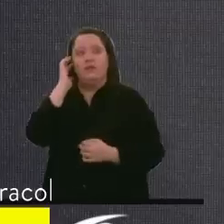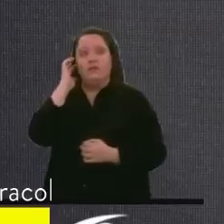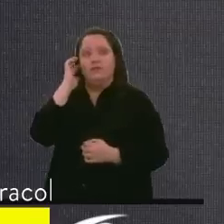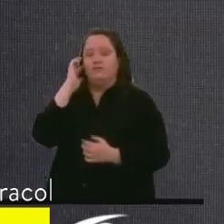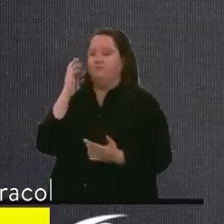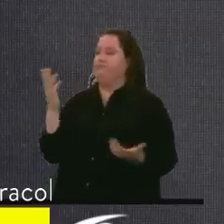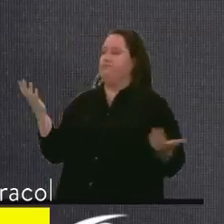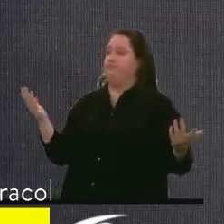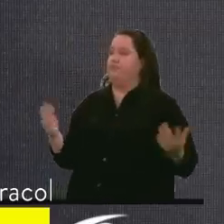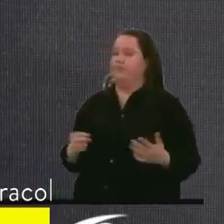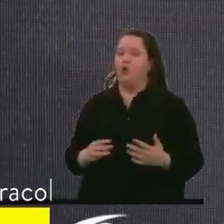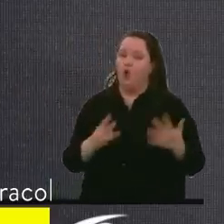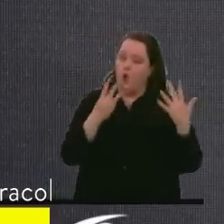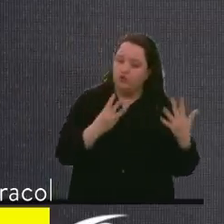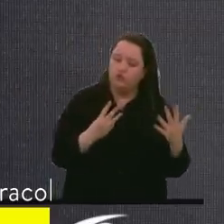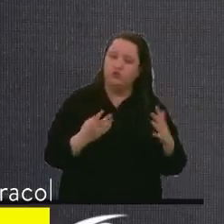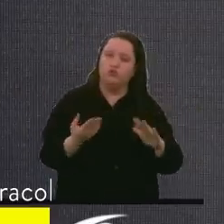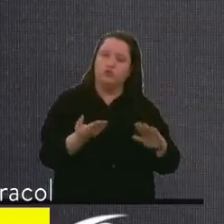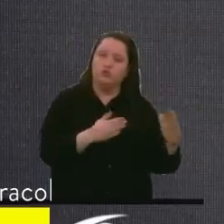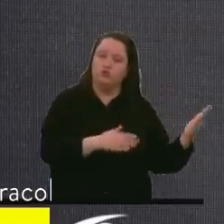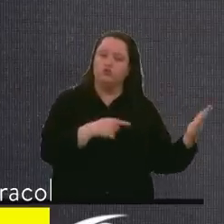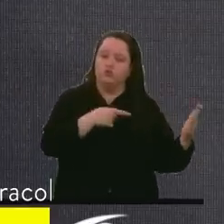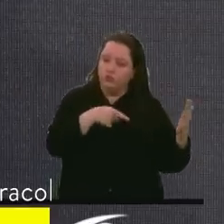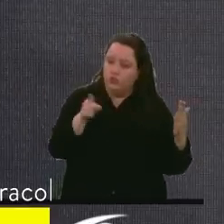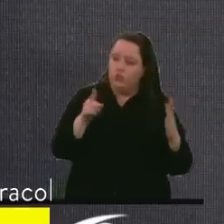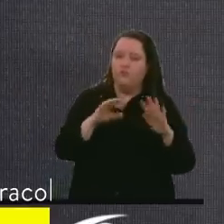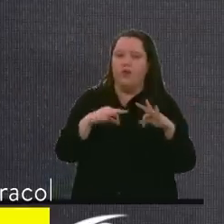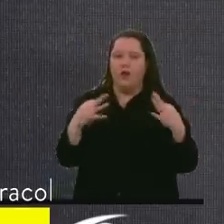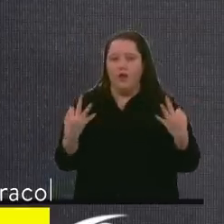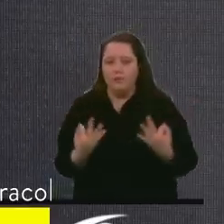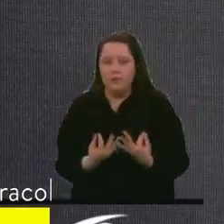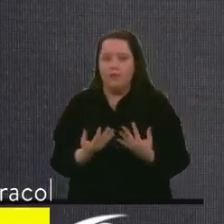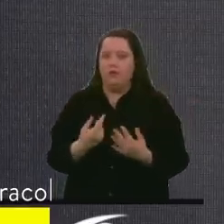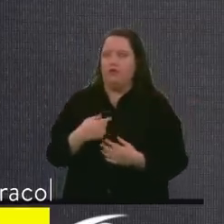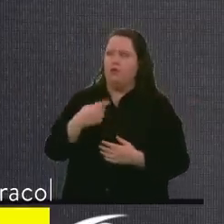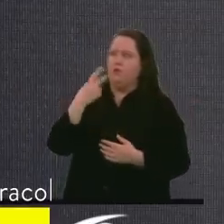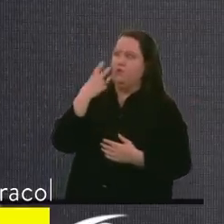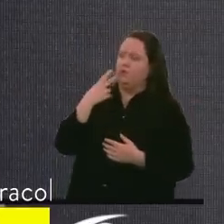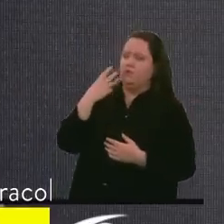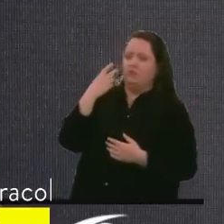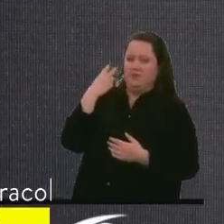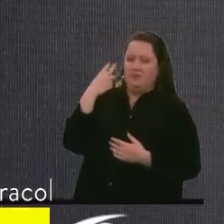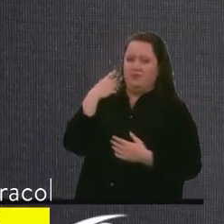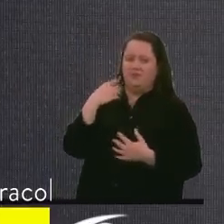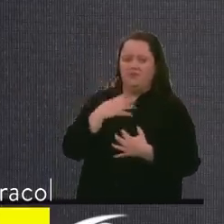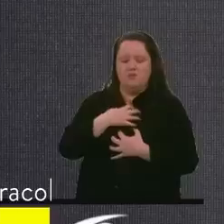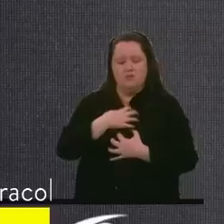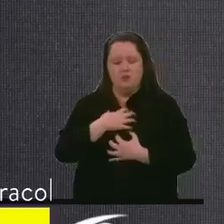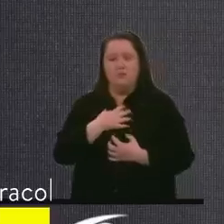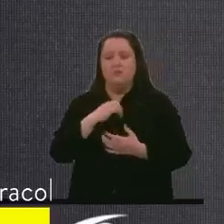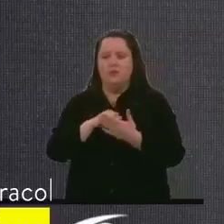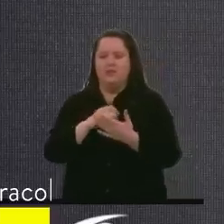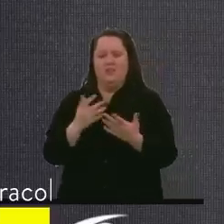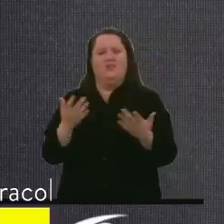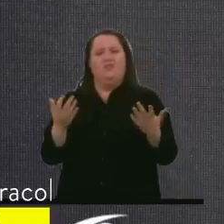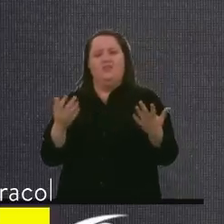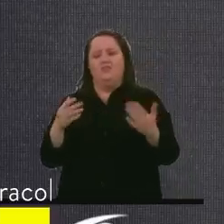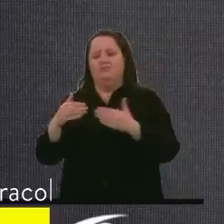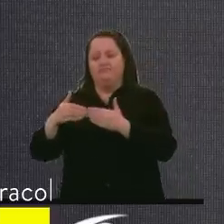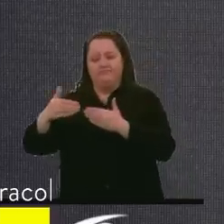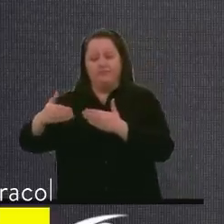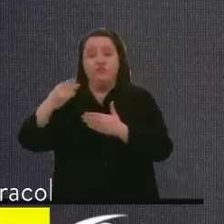mueran 8 muchachos, sus familias, hoy, en estos 2 días, 3, harán el duelo,